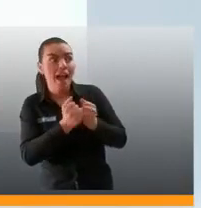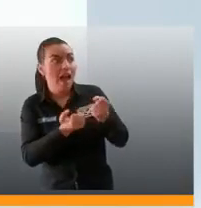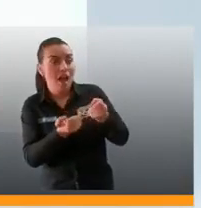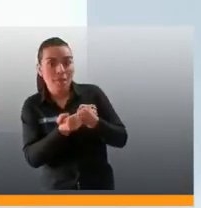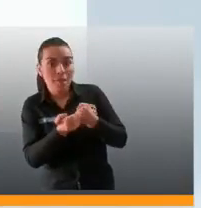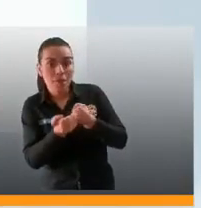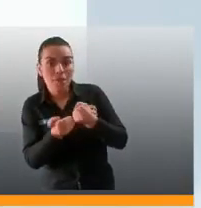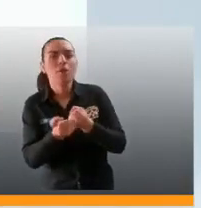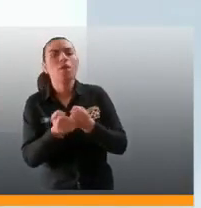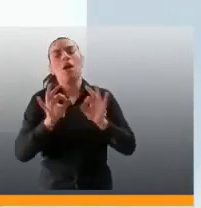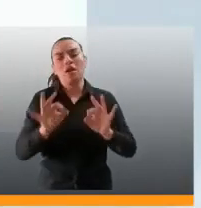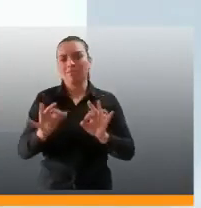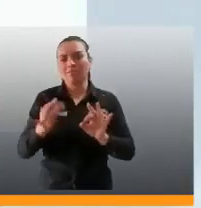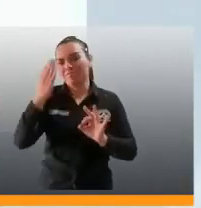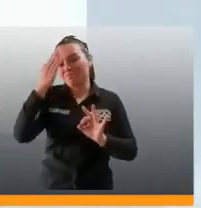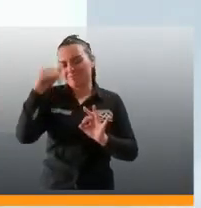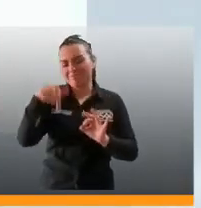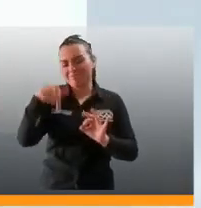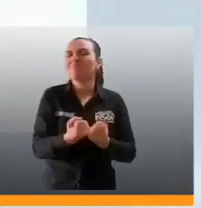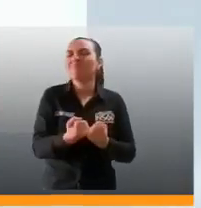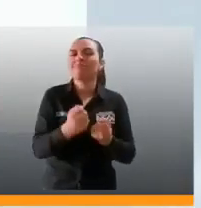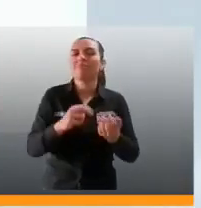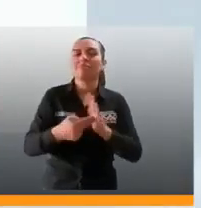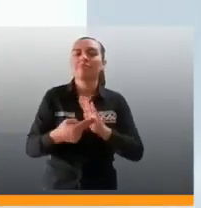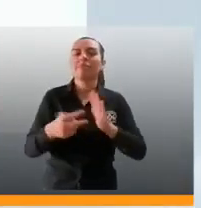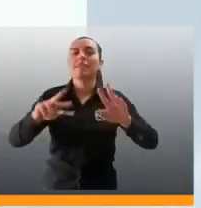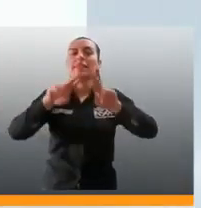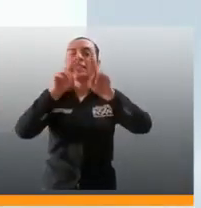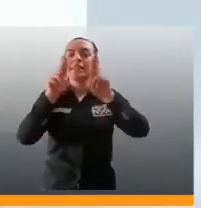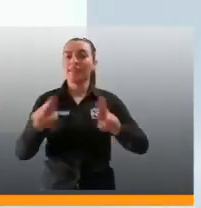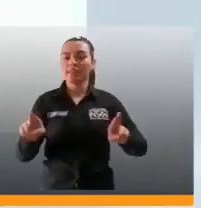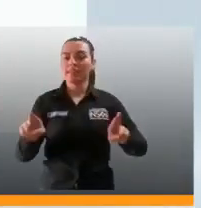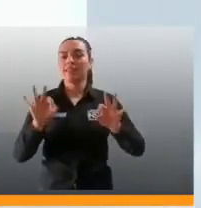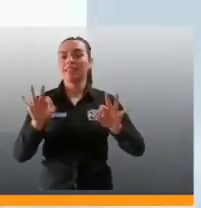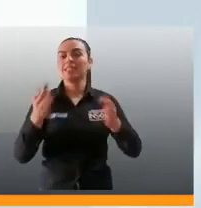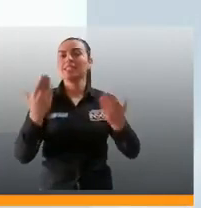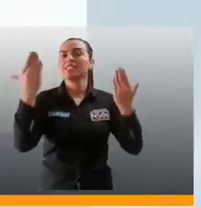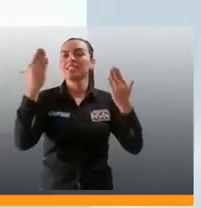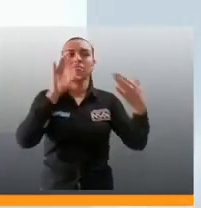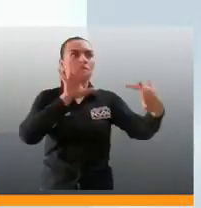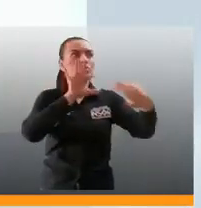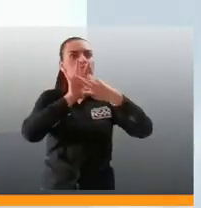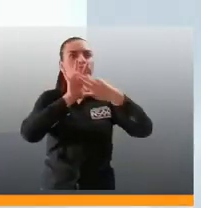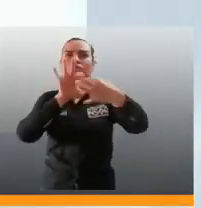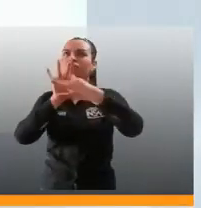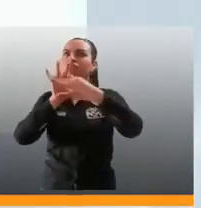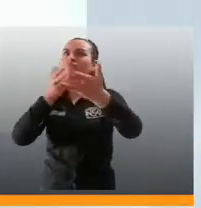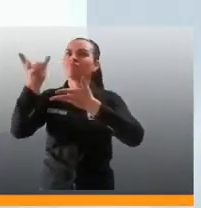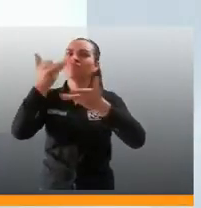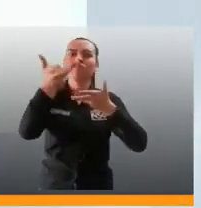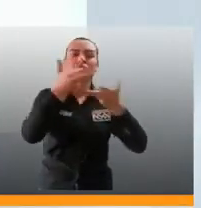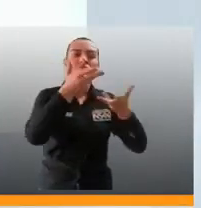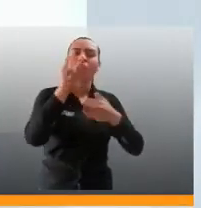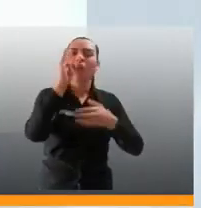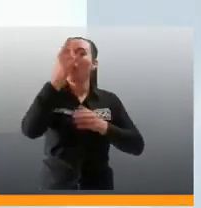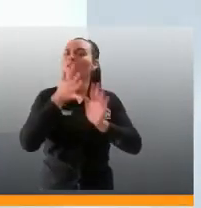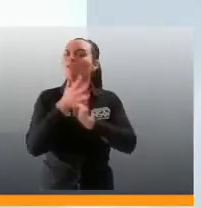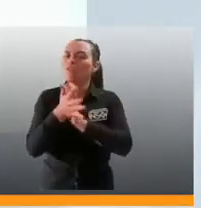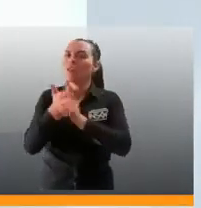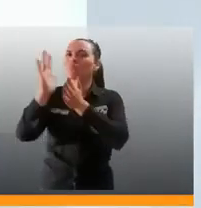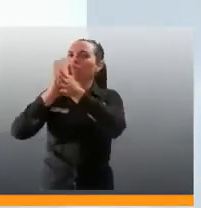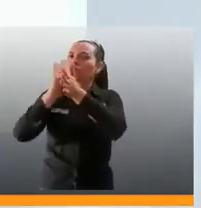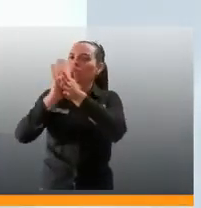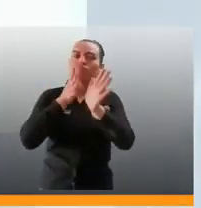que es mantenernos conectados unos con los otros, intercambiando diferentes informaciones, conocimientos, entre